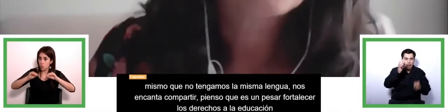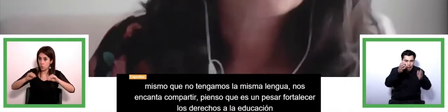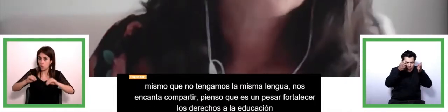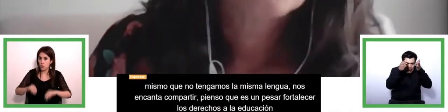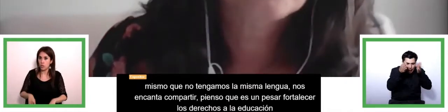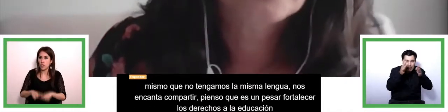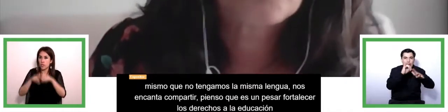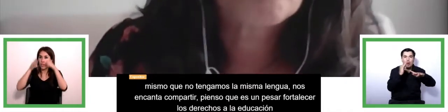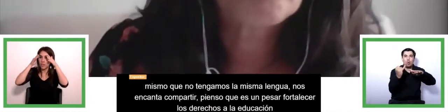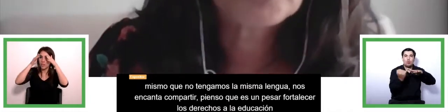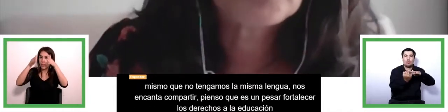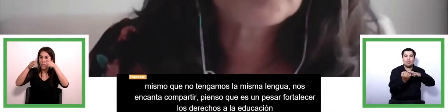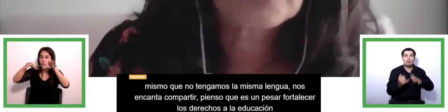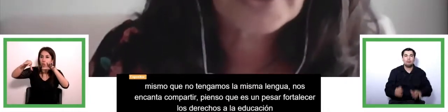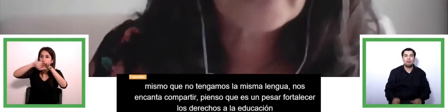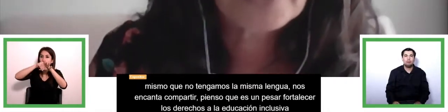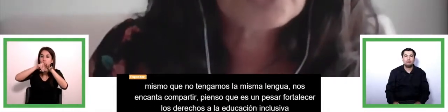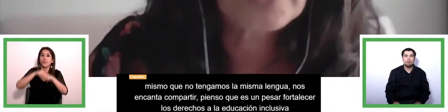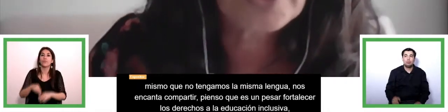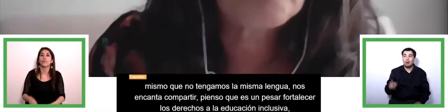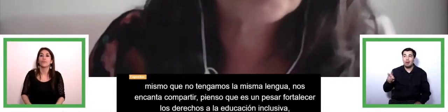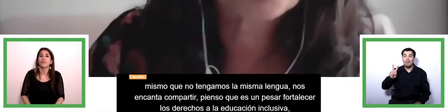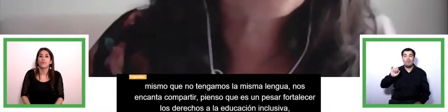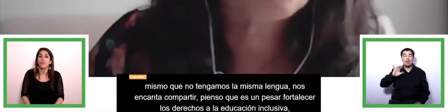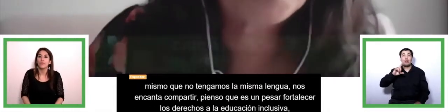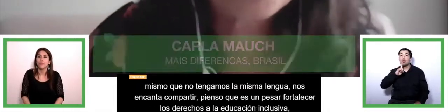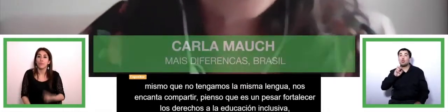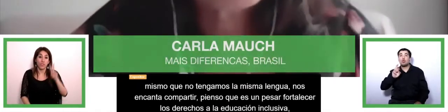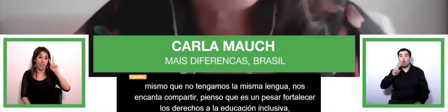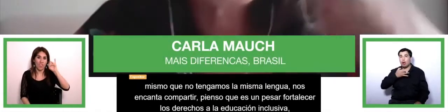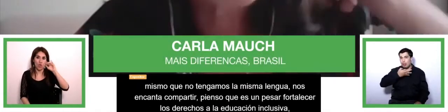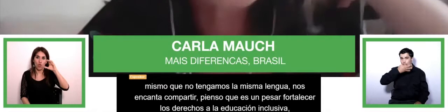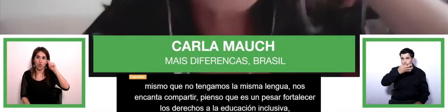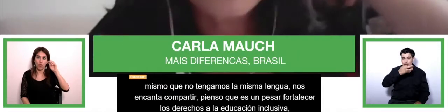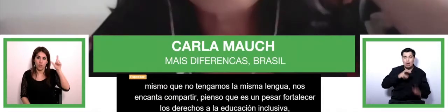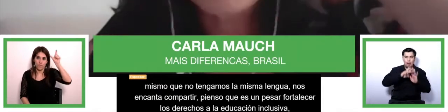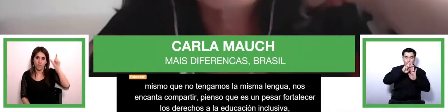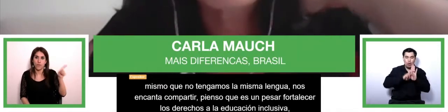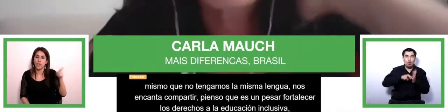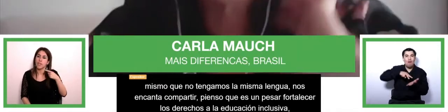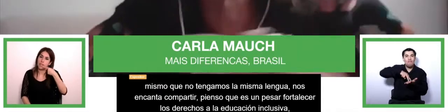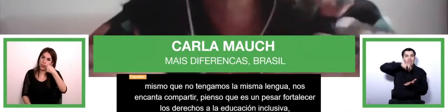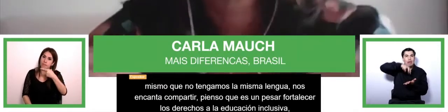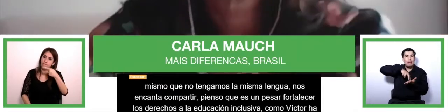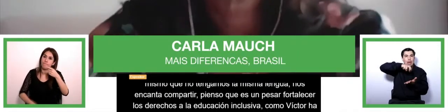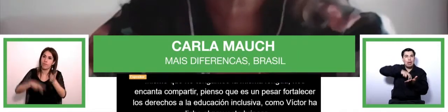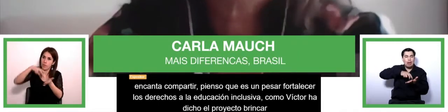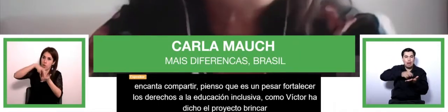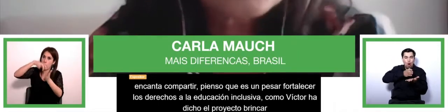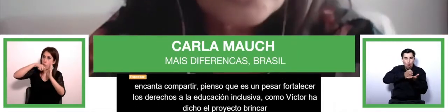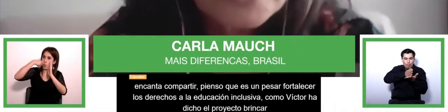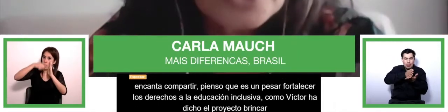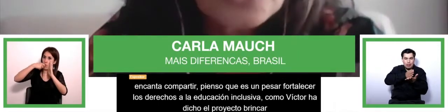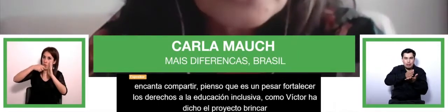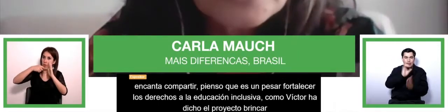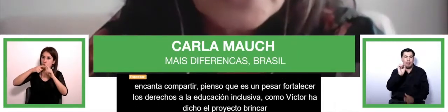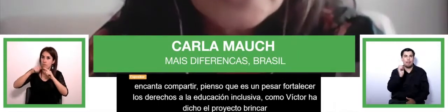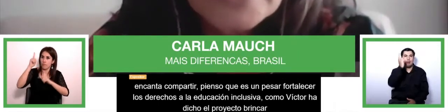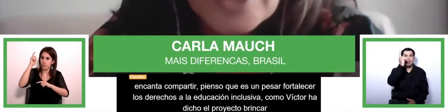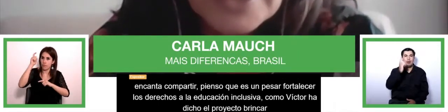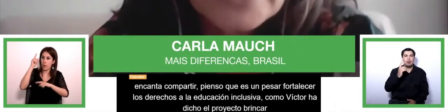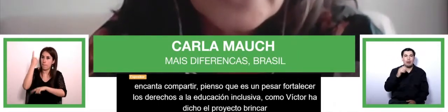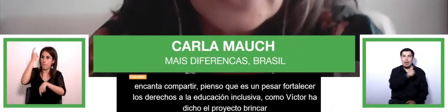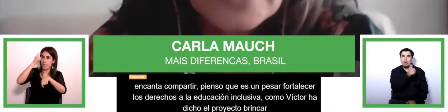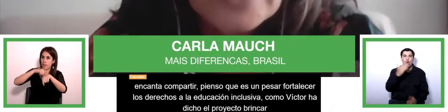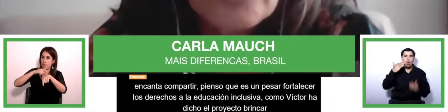inclusiva. Como Víctor ha dicho, el proyecto Brincar parte de la premisa que todos los niños